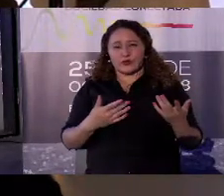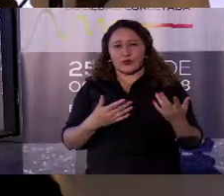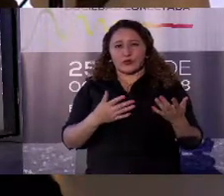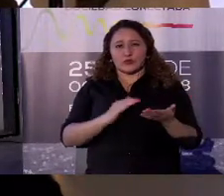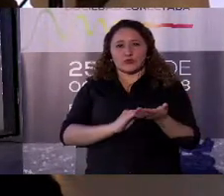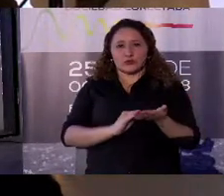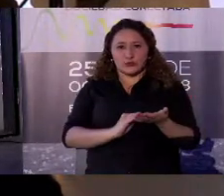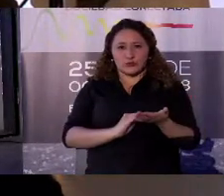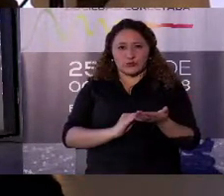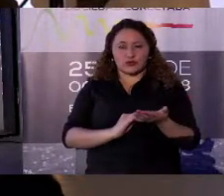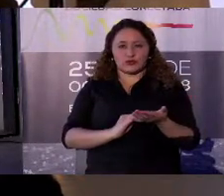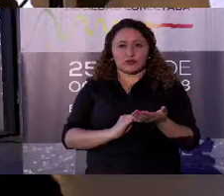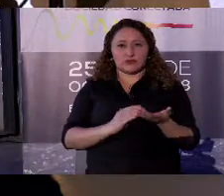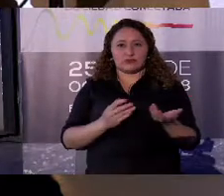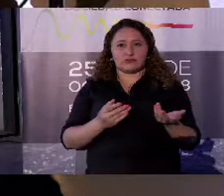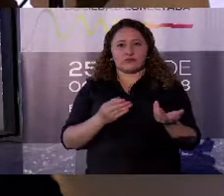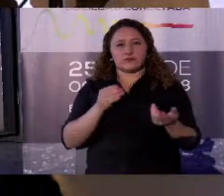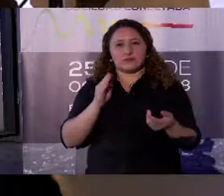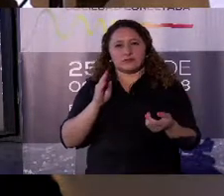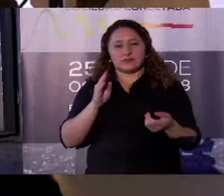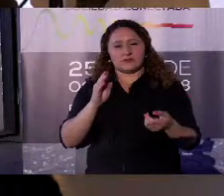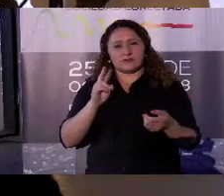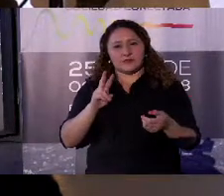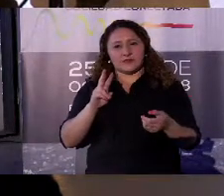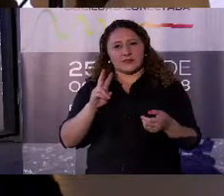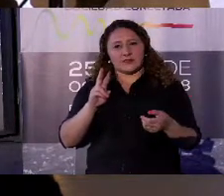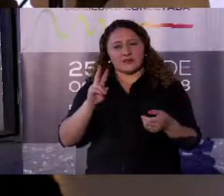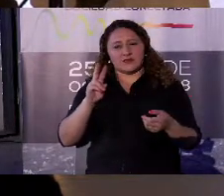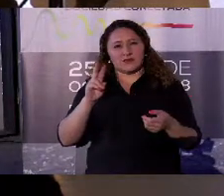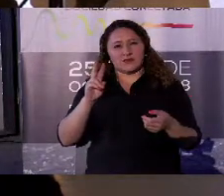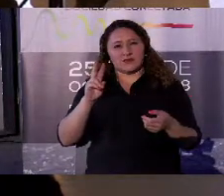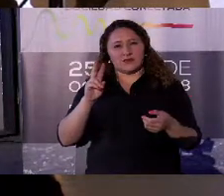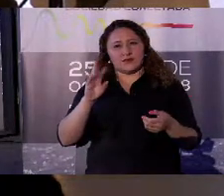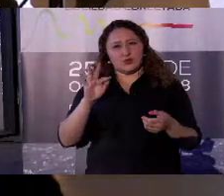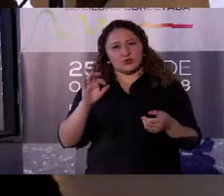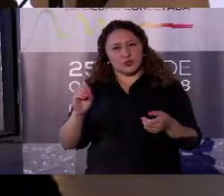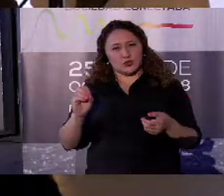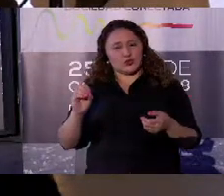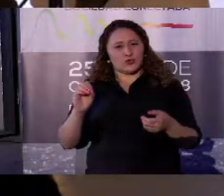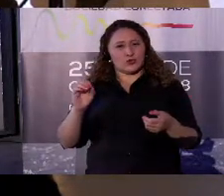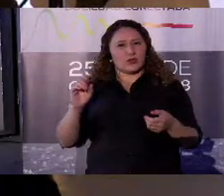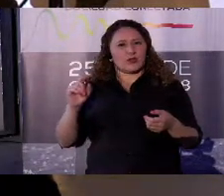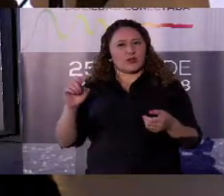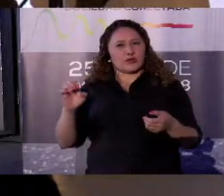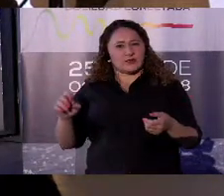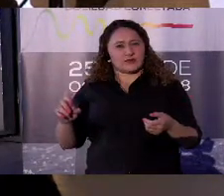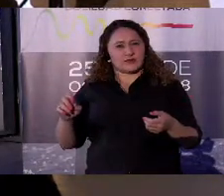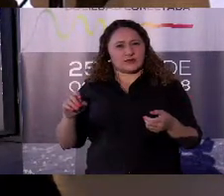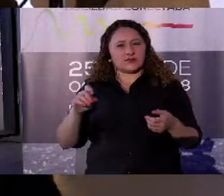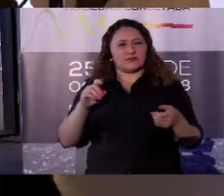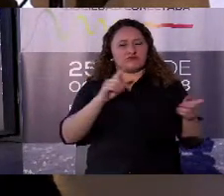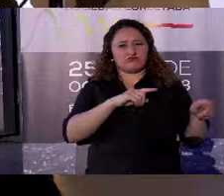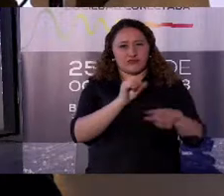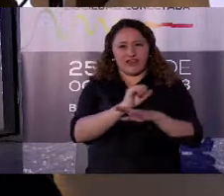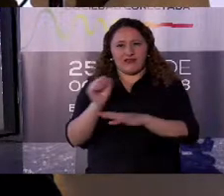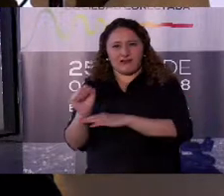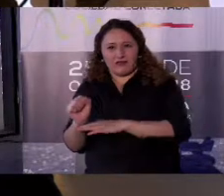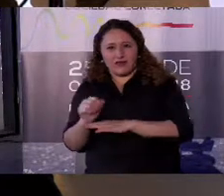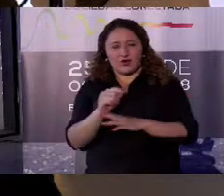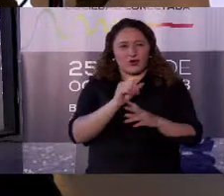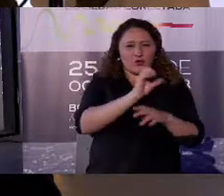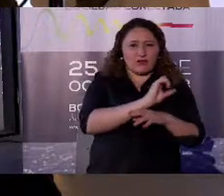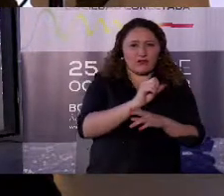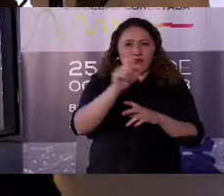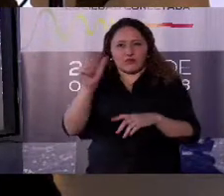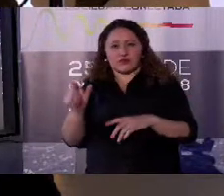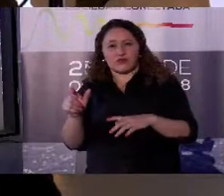como V2X o vehículo a peatón, vehículo a infraestructura, vehículo a vehículo, que va a mejorar la calidad